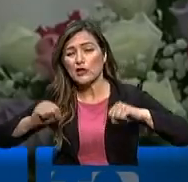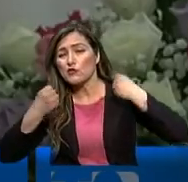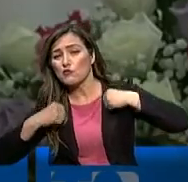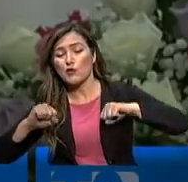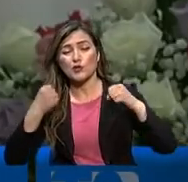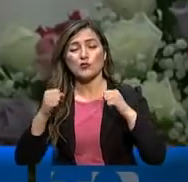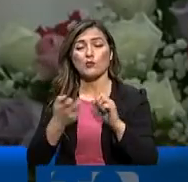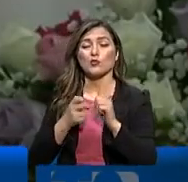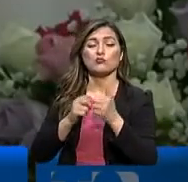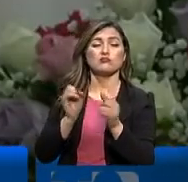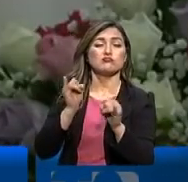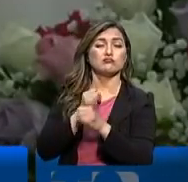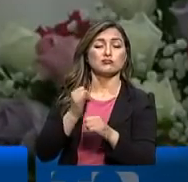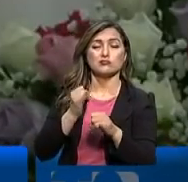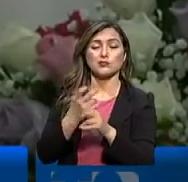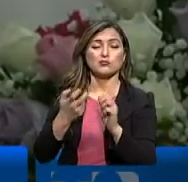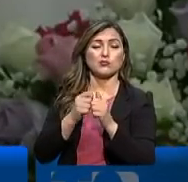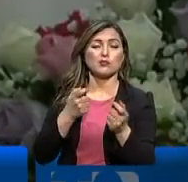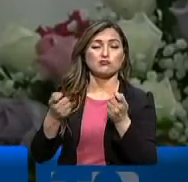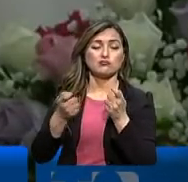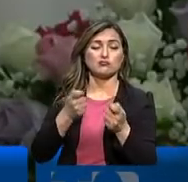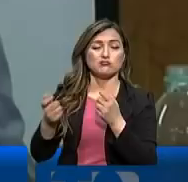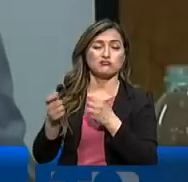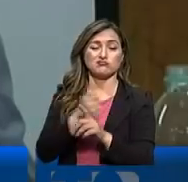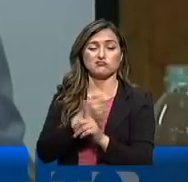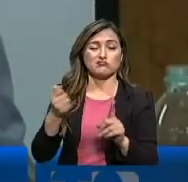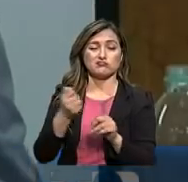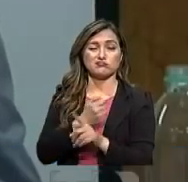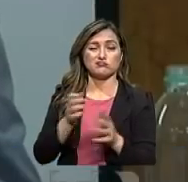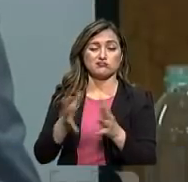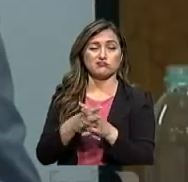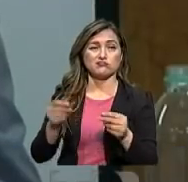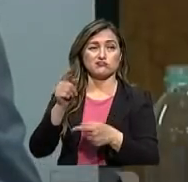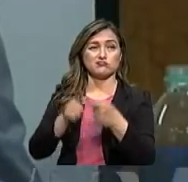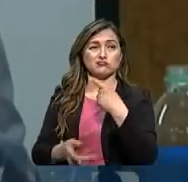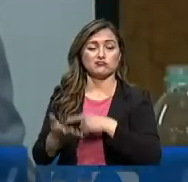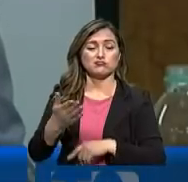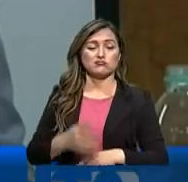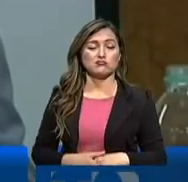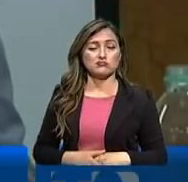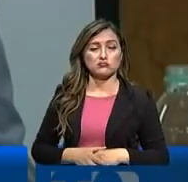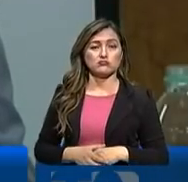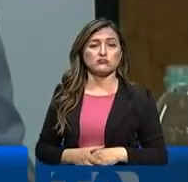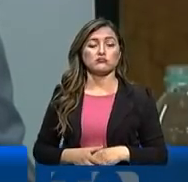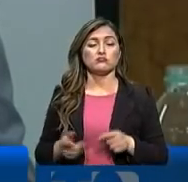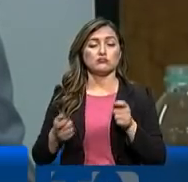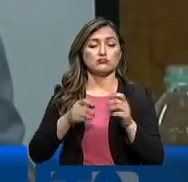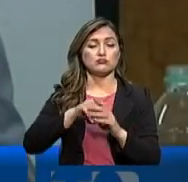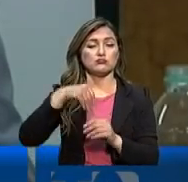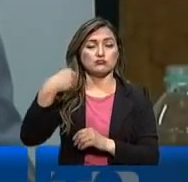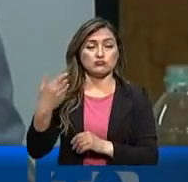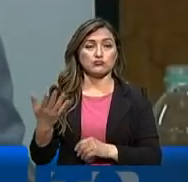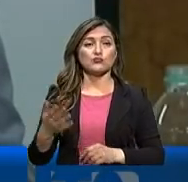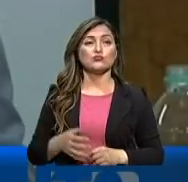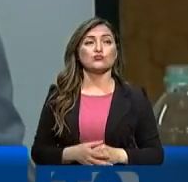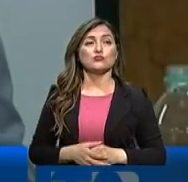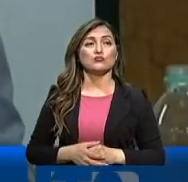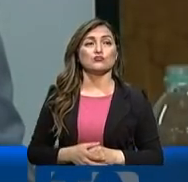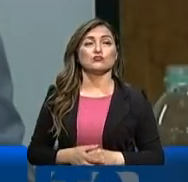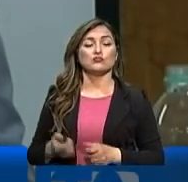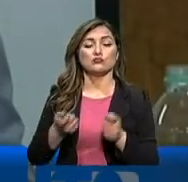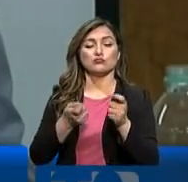solventar la crisis de violencia en la que estamos viviendo. El control está dado, el control externo está dado, el